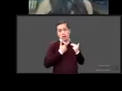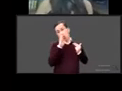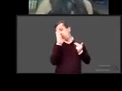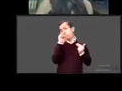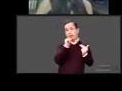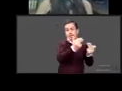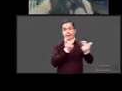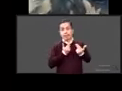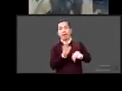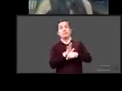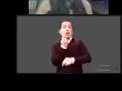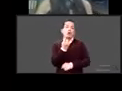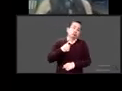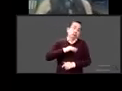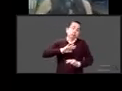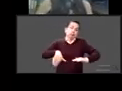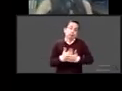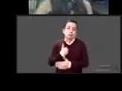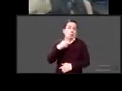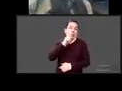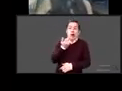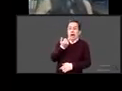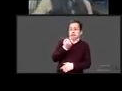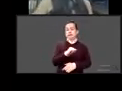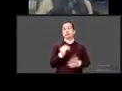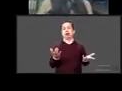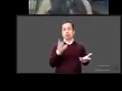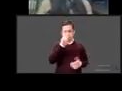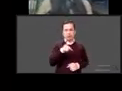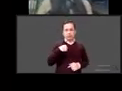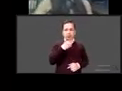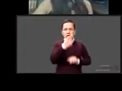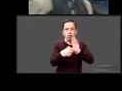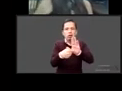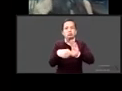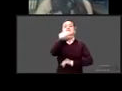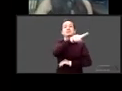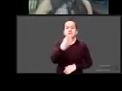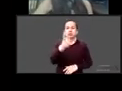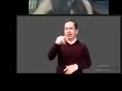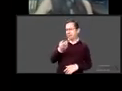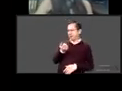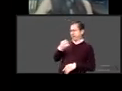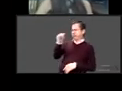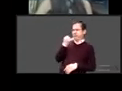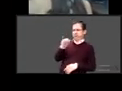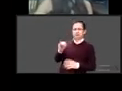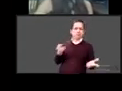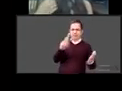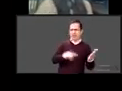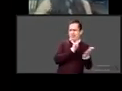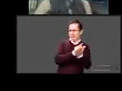tiene ninguna base, pero además hubo una lucha social de las mujeres, eso además es discriminación para en nuestra legislación actual,